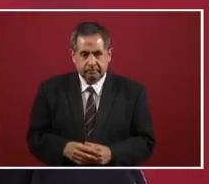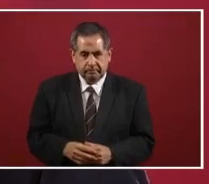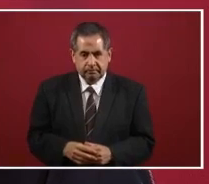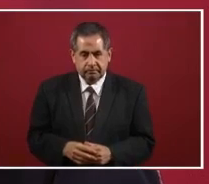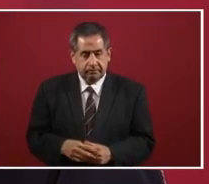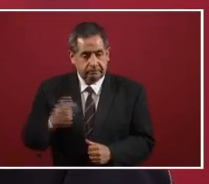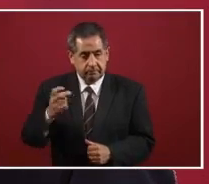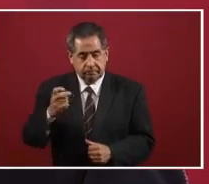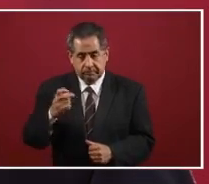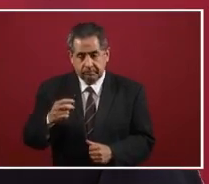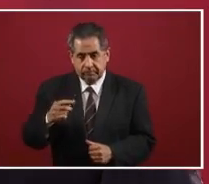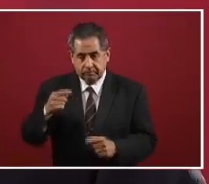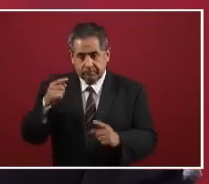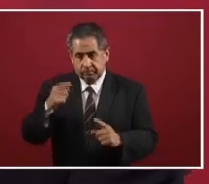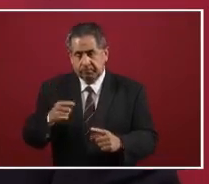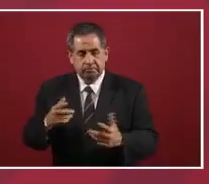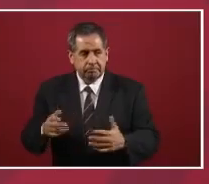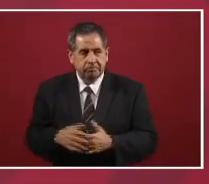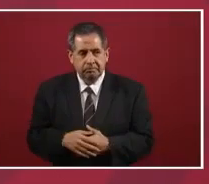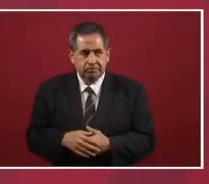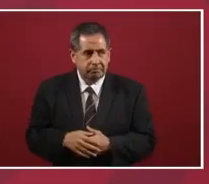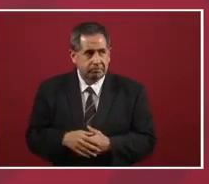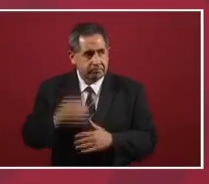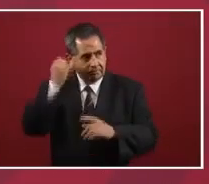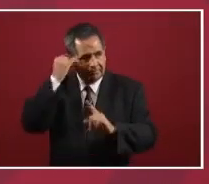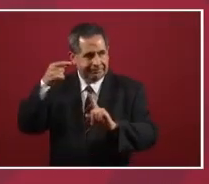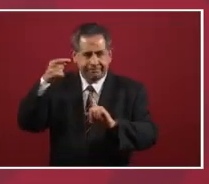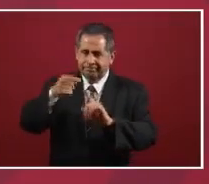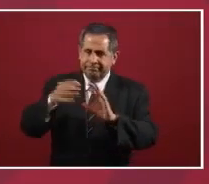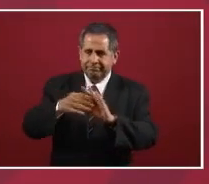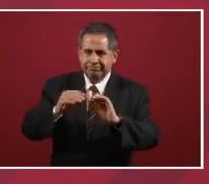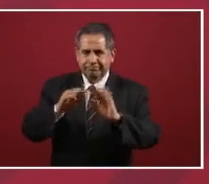pues no la consigna, sino